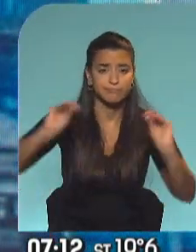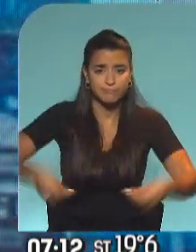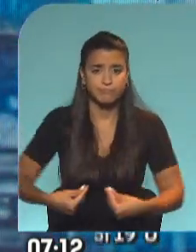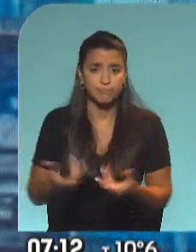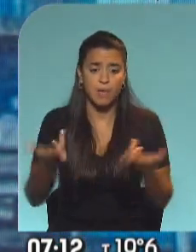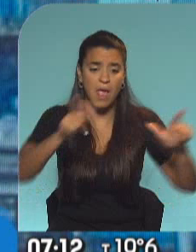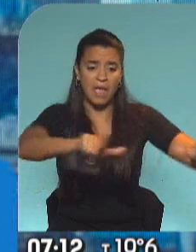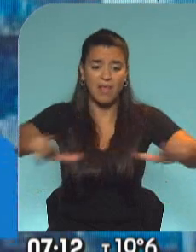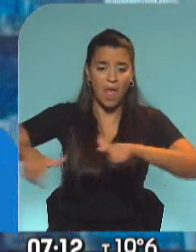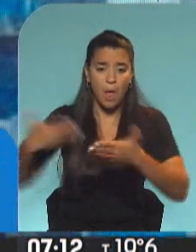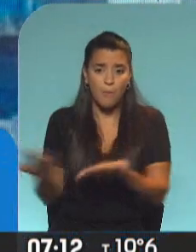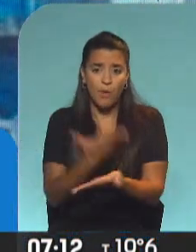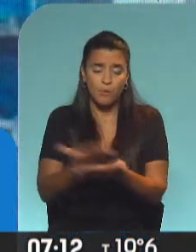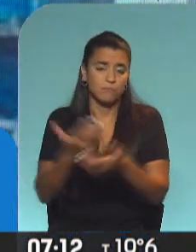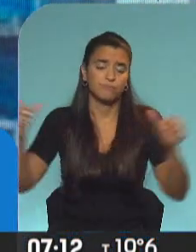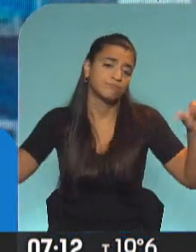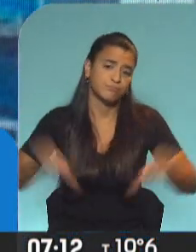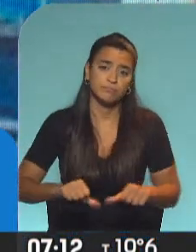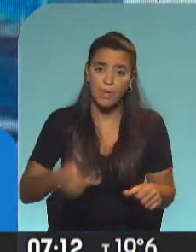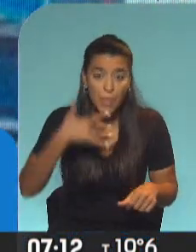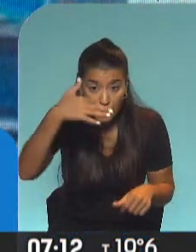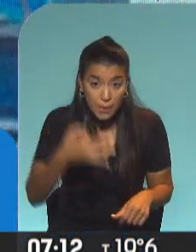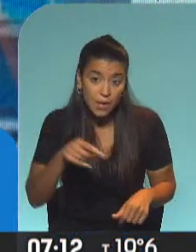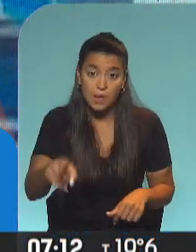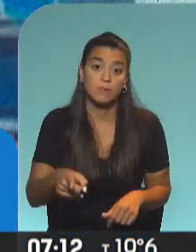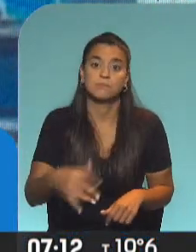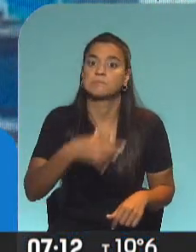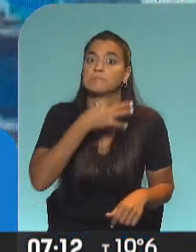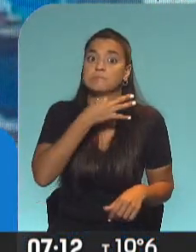hectáreas para producir y viven de eso, están virtualmente con el agua hasta el cuello.